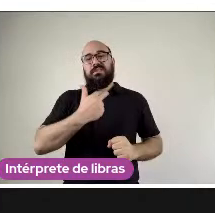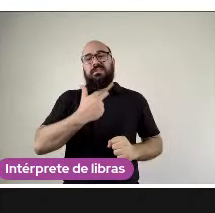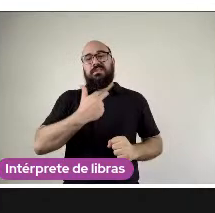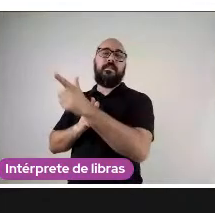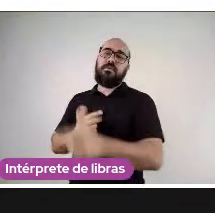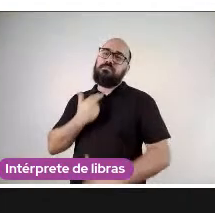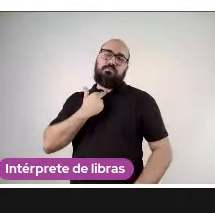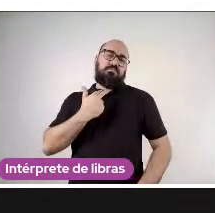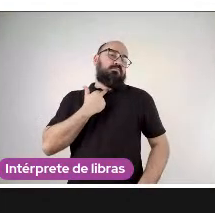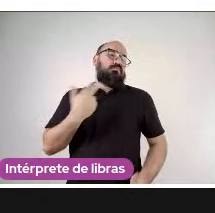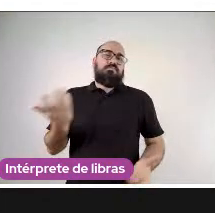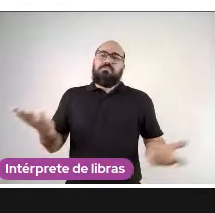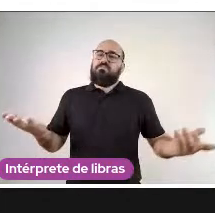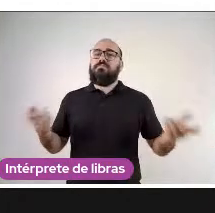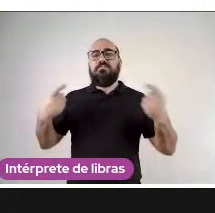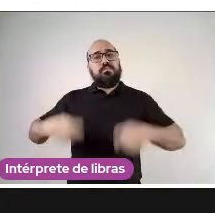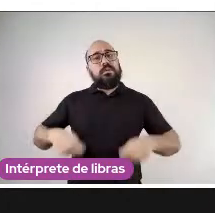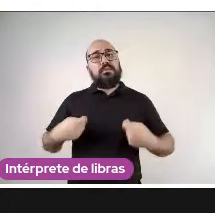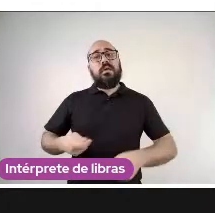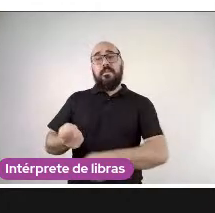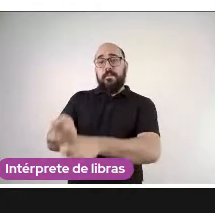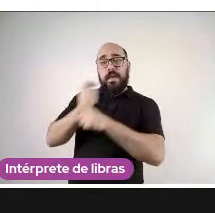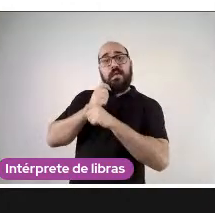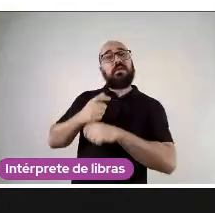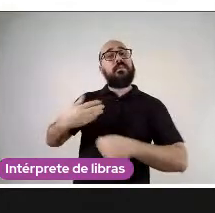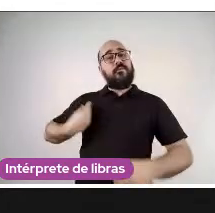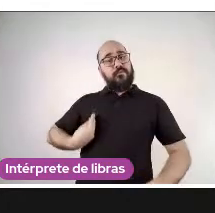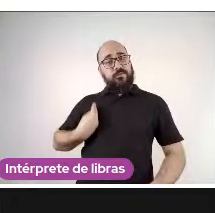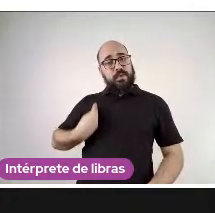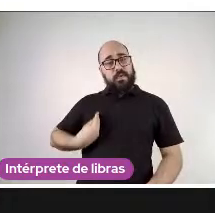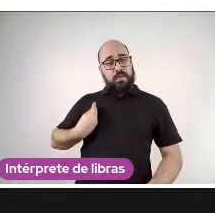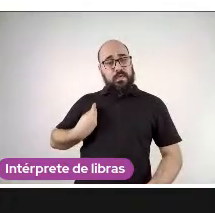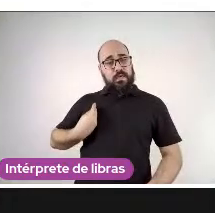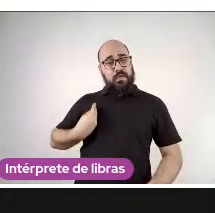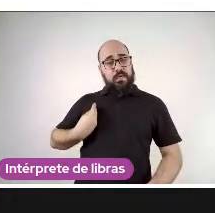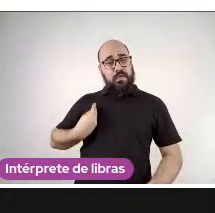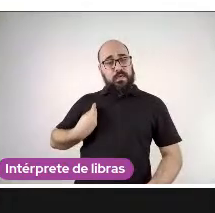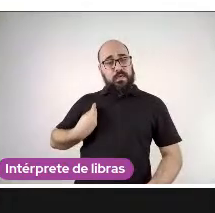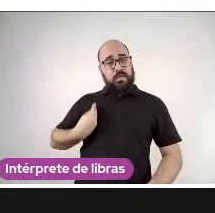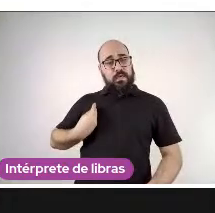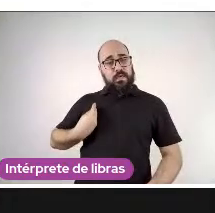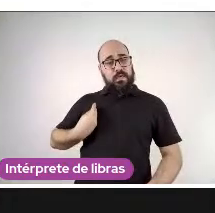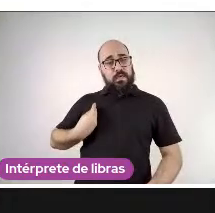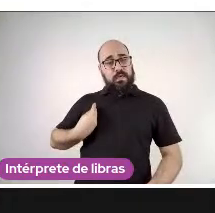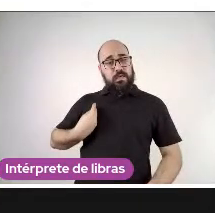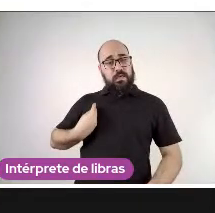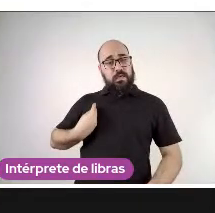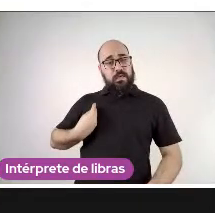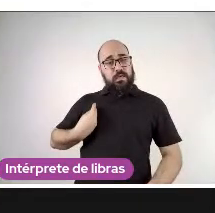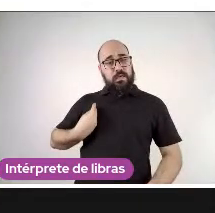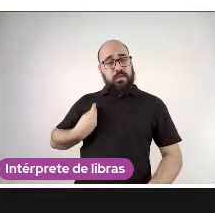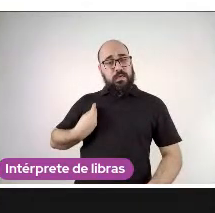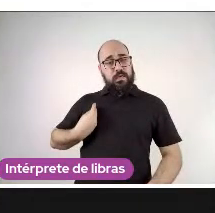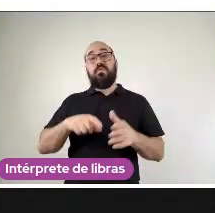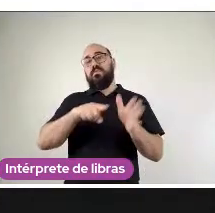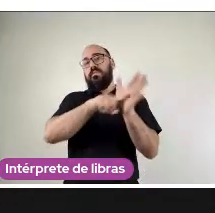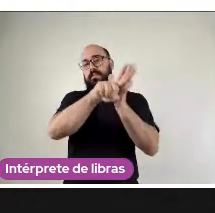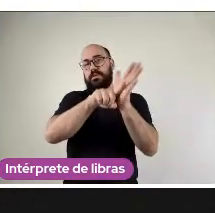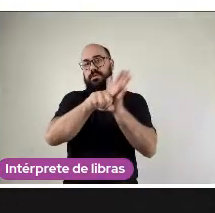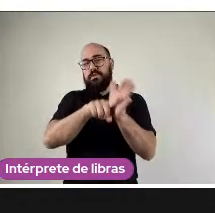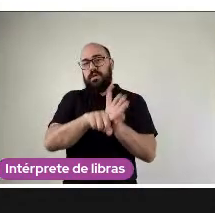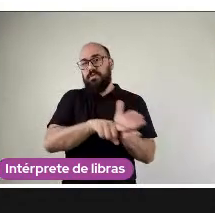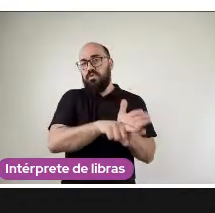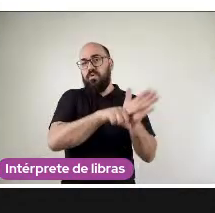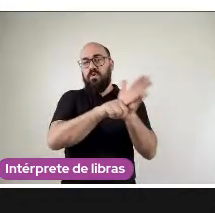Geographic Pristine Seas y de la Universidad de Costa Rica y también proyectos propios en la ONG para demostrar la